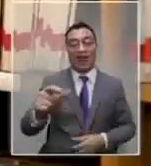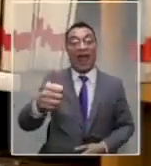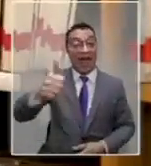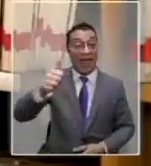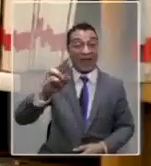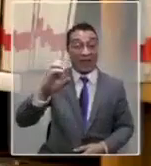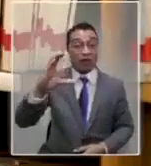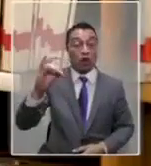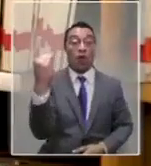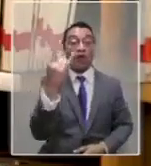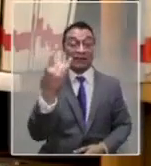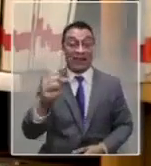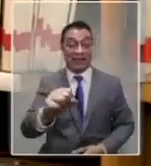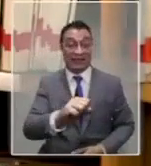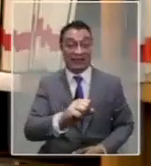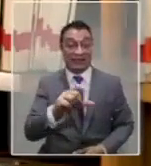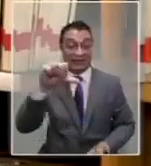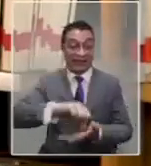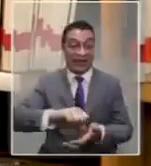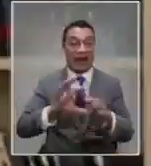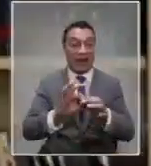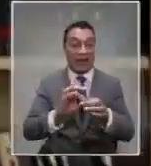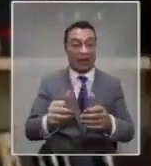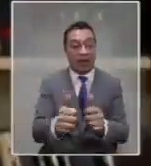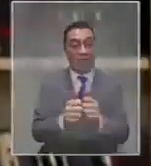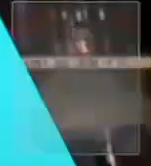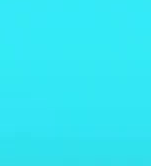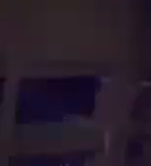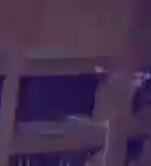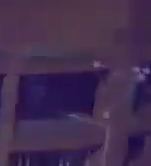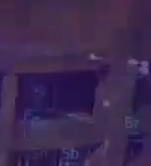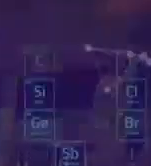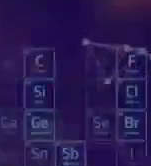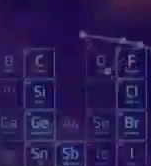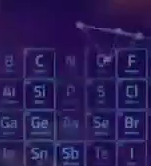González, rector de la Universidad Central. Gracias por acompañarnos. Gracias a